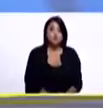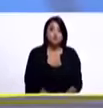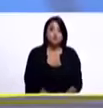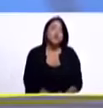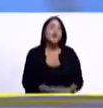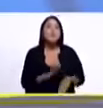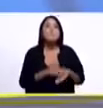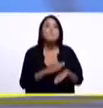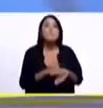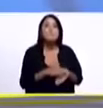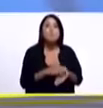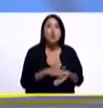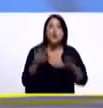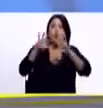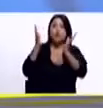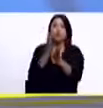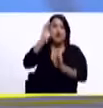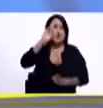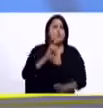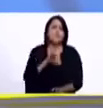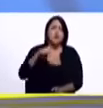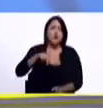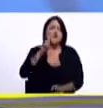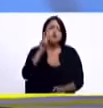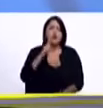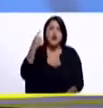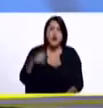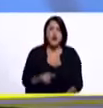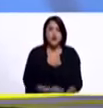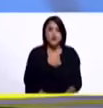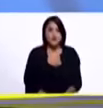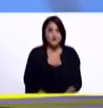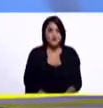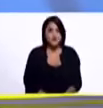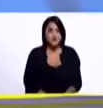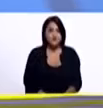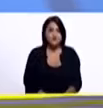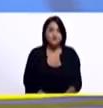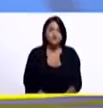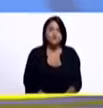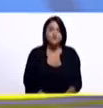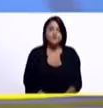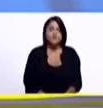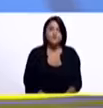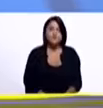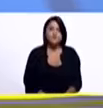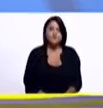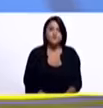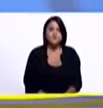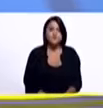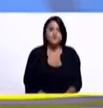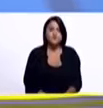Porque en el mundo se nos respeta, ustedes pueden captarlo, en el mundo se respeta a Venezuela.